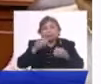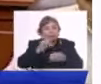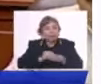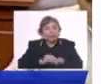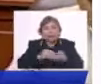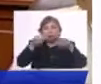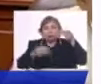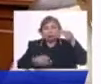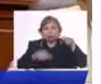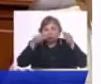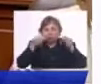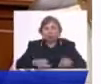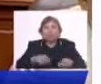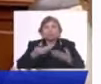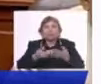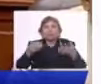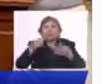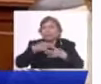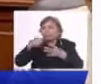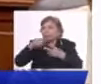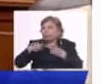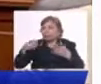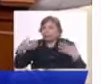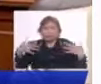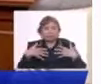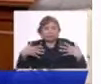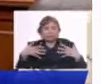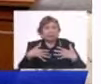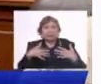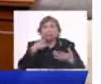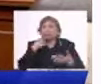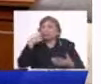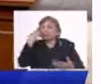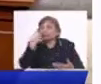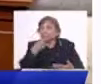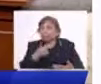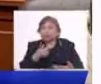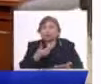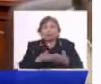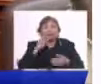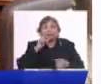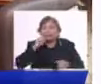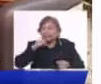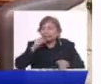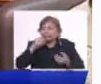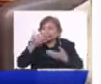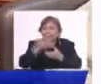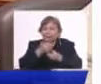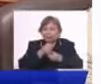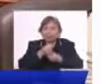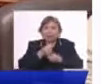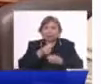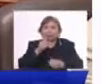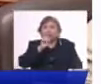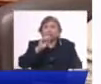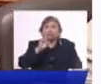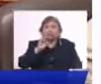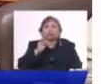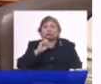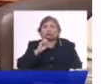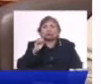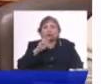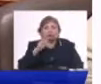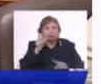justo, mucho más plurinacional. A eso le tienen miedo. Si le diéramos nada más la recuperación del subsuelo al